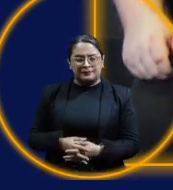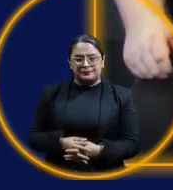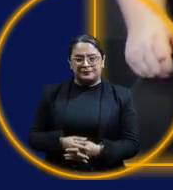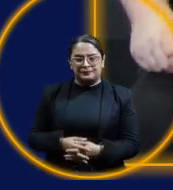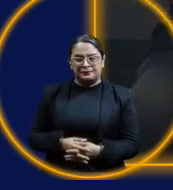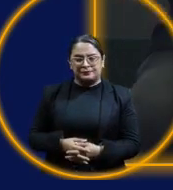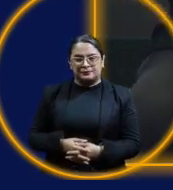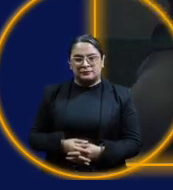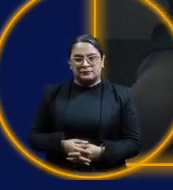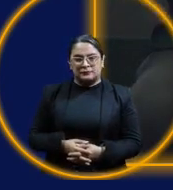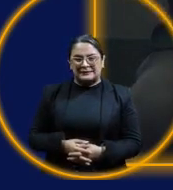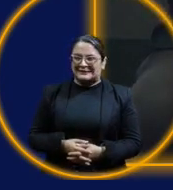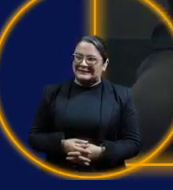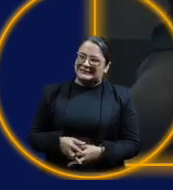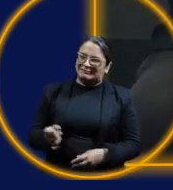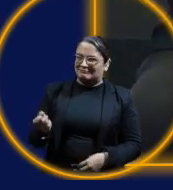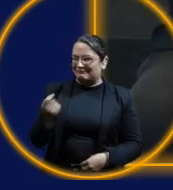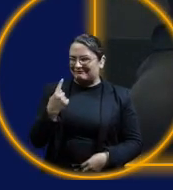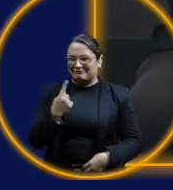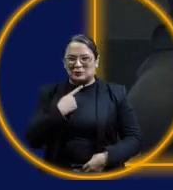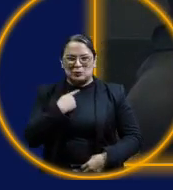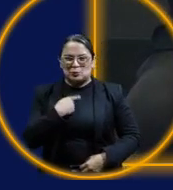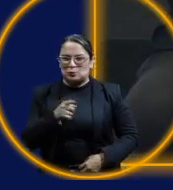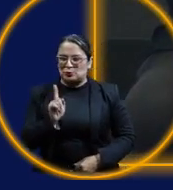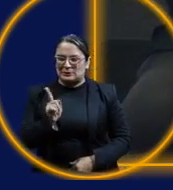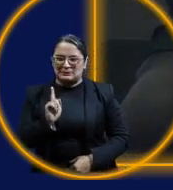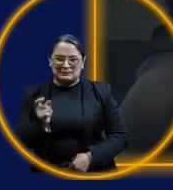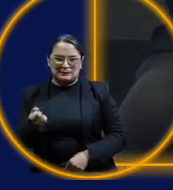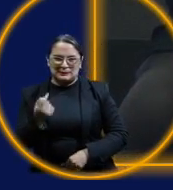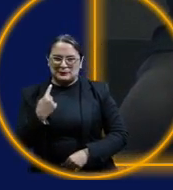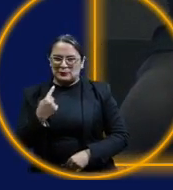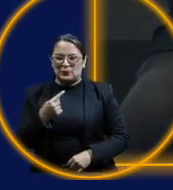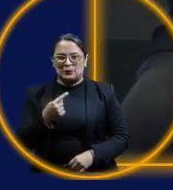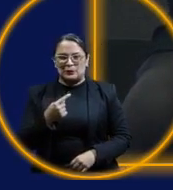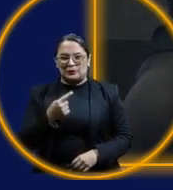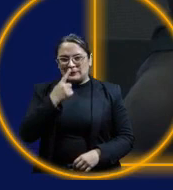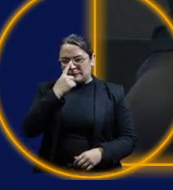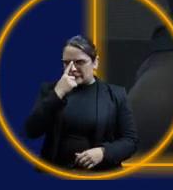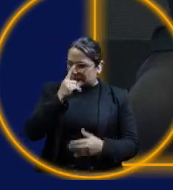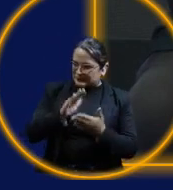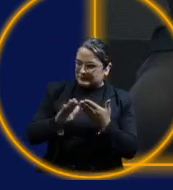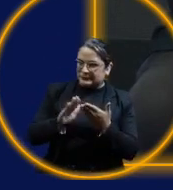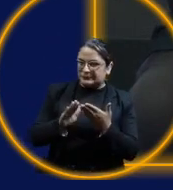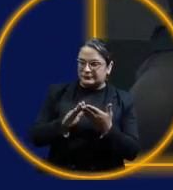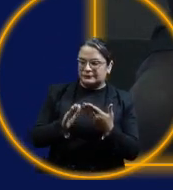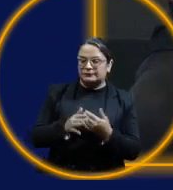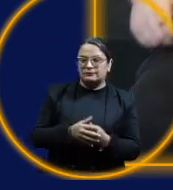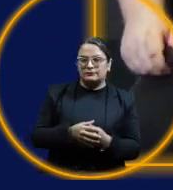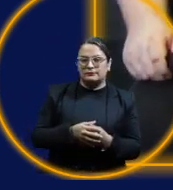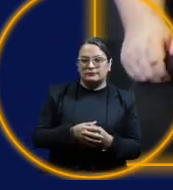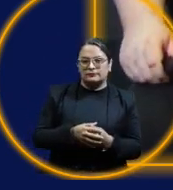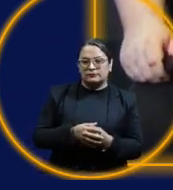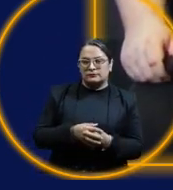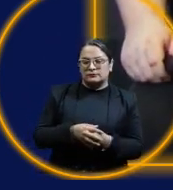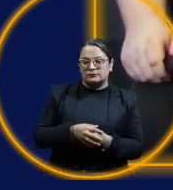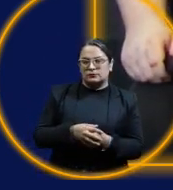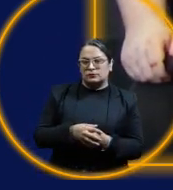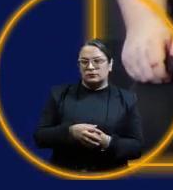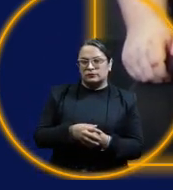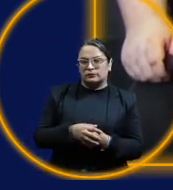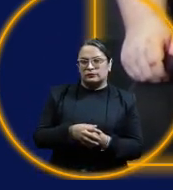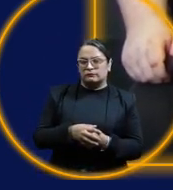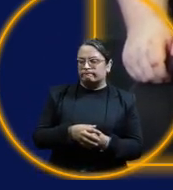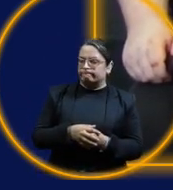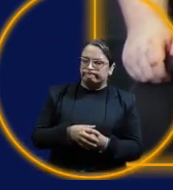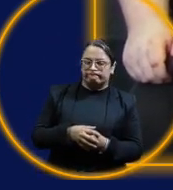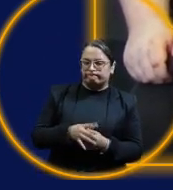seguidores detesto esa pregunta sabes La detesto Sí pues me disculpo bueno porque por una parte